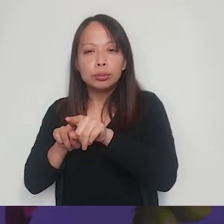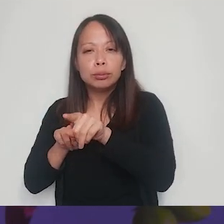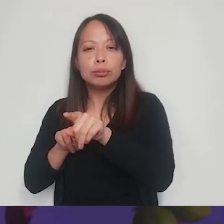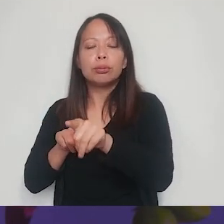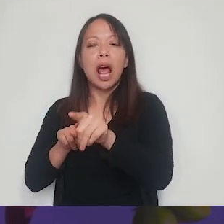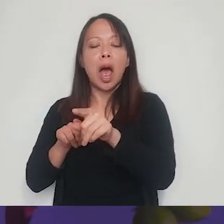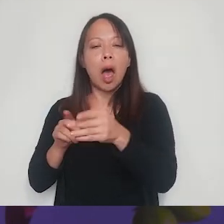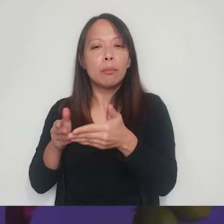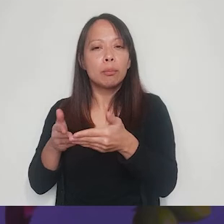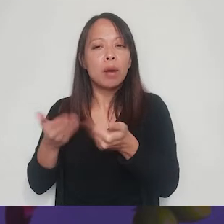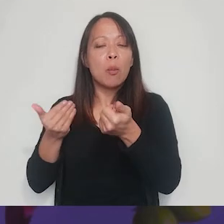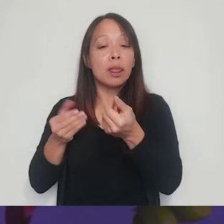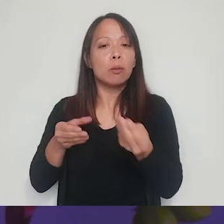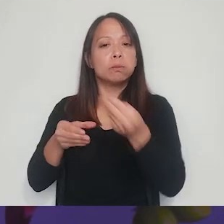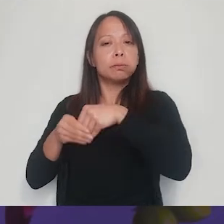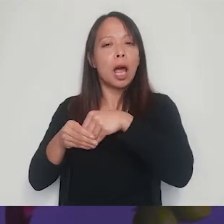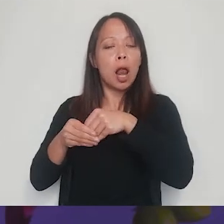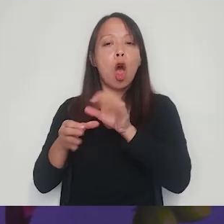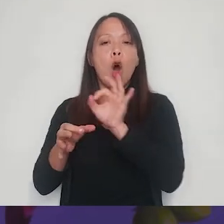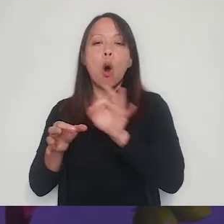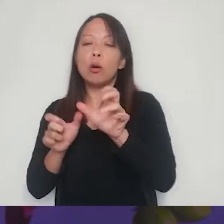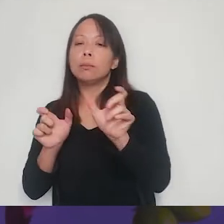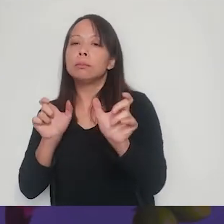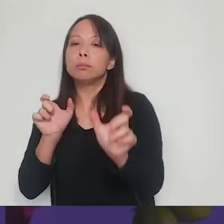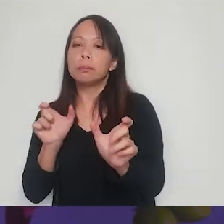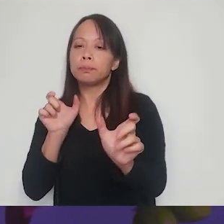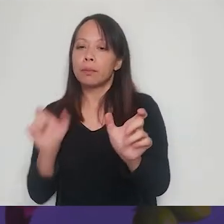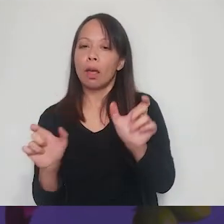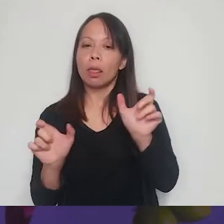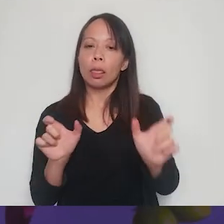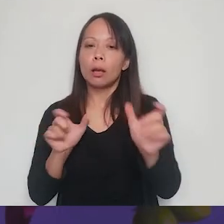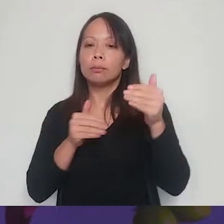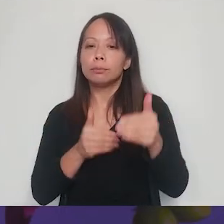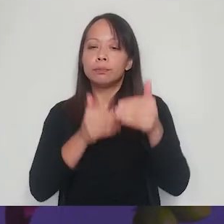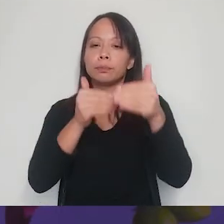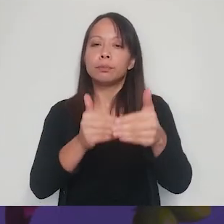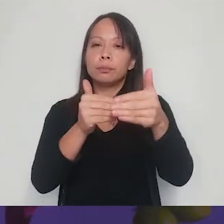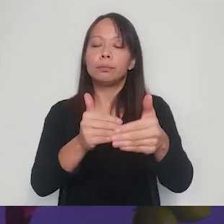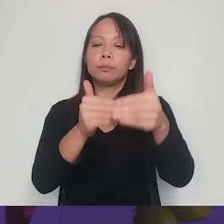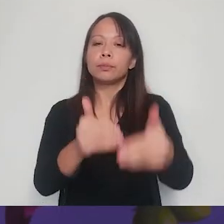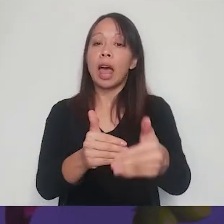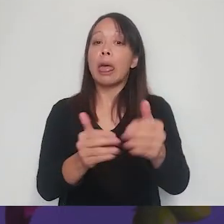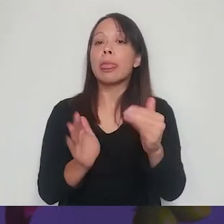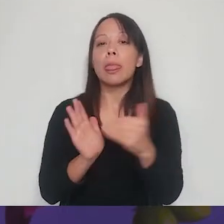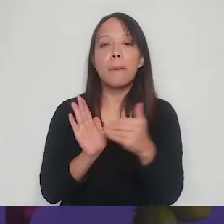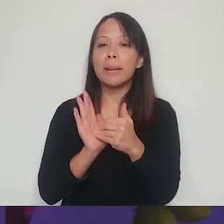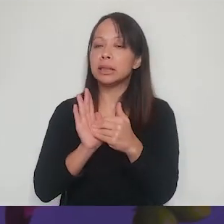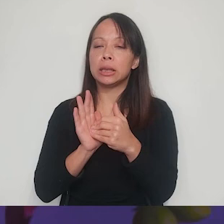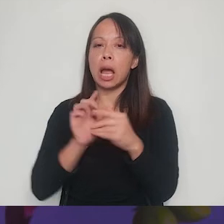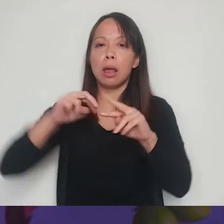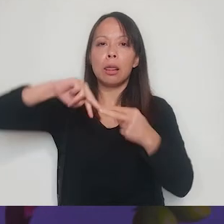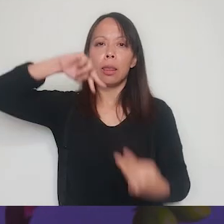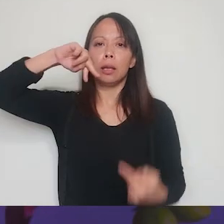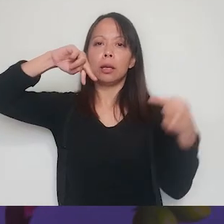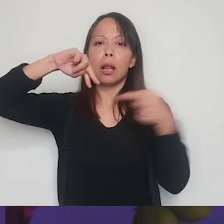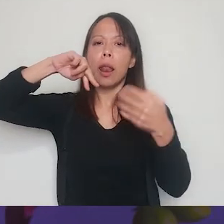Una transcripción lenta puede provocar tanto el aumento de la inclusión como el salteado de exones alternativos, dependiendo, está mal tipeado ahí,